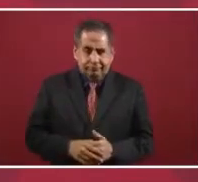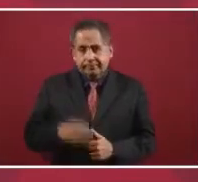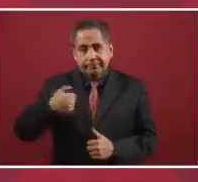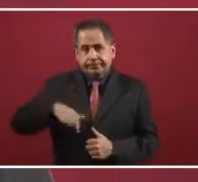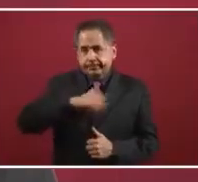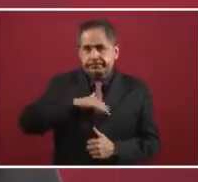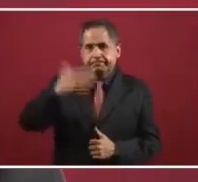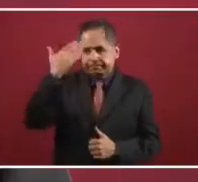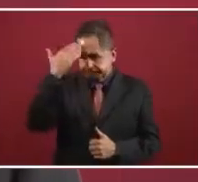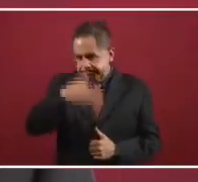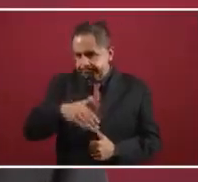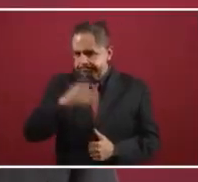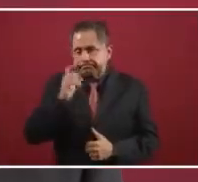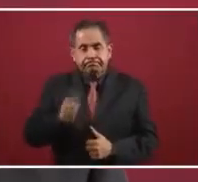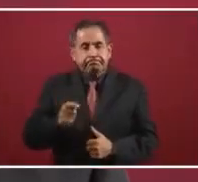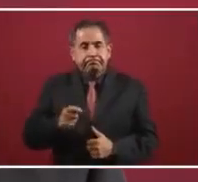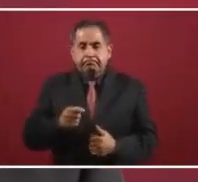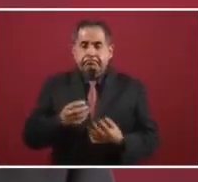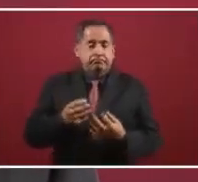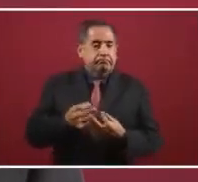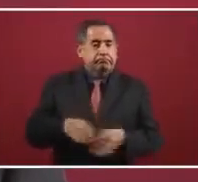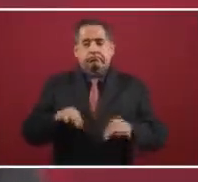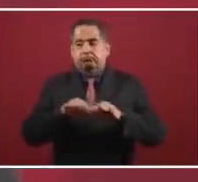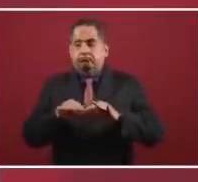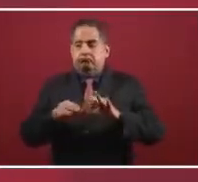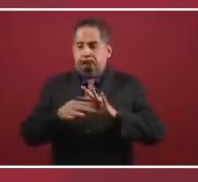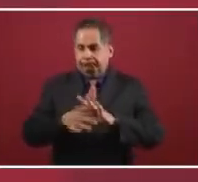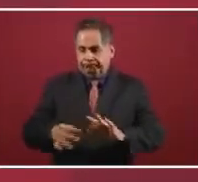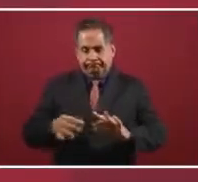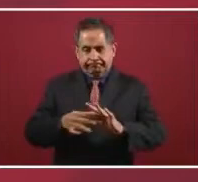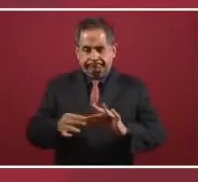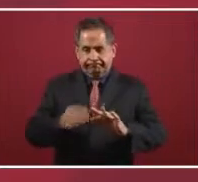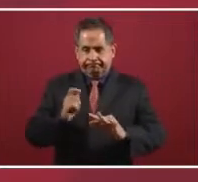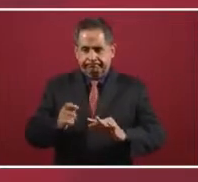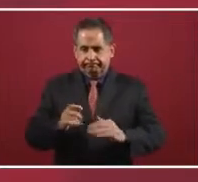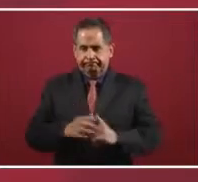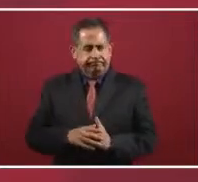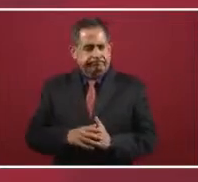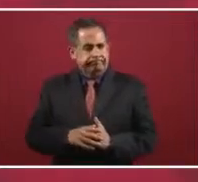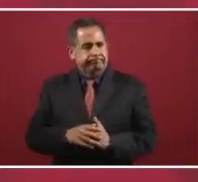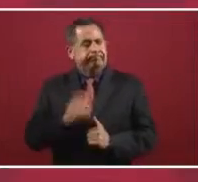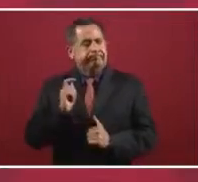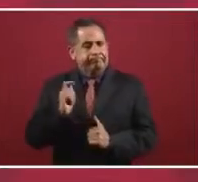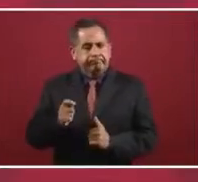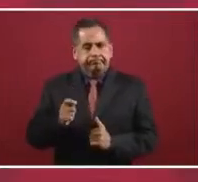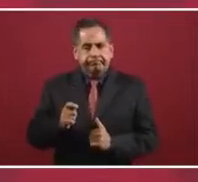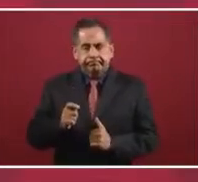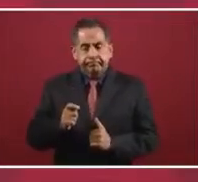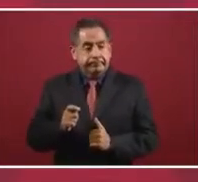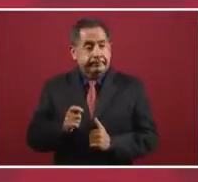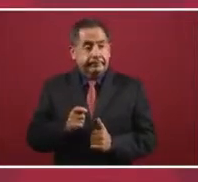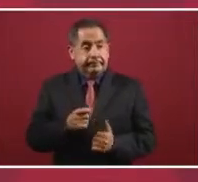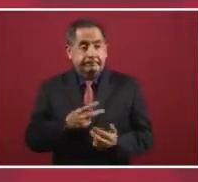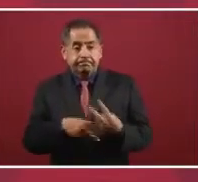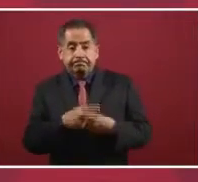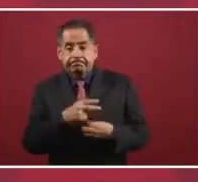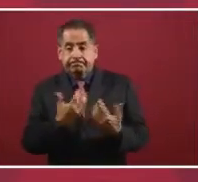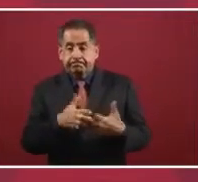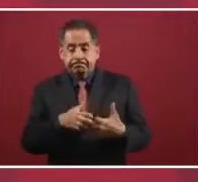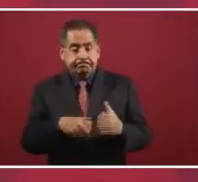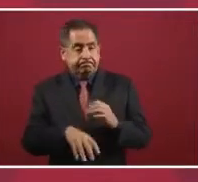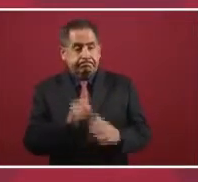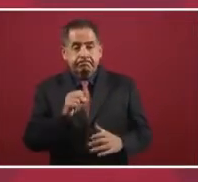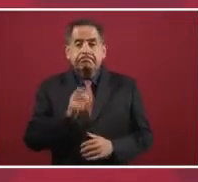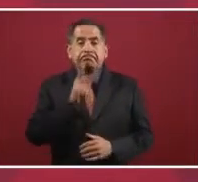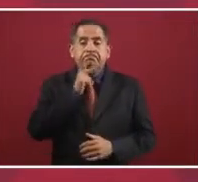sabemos que es importantísimo el recuperar la producción de